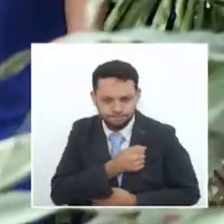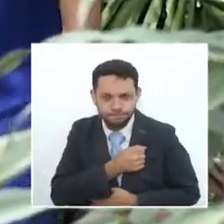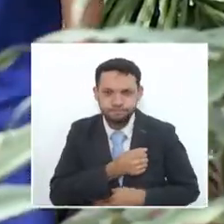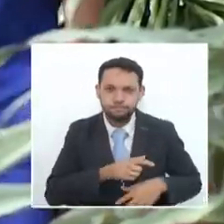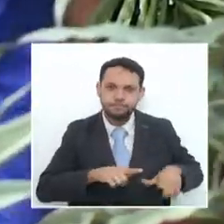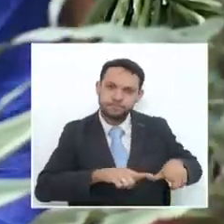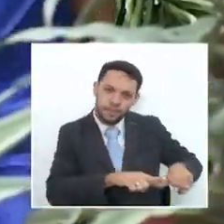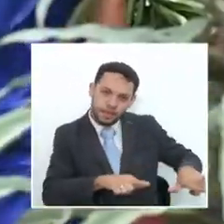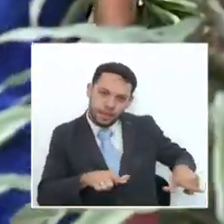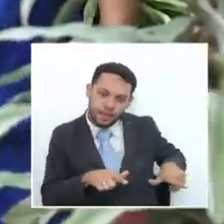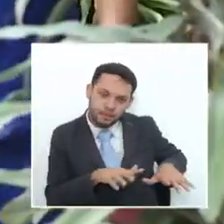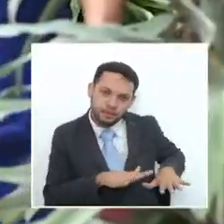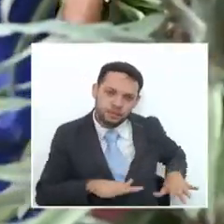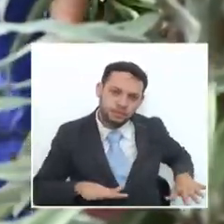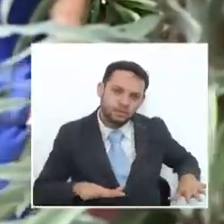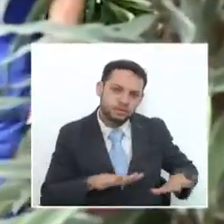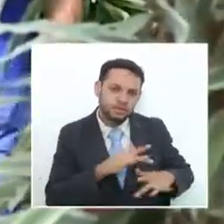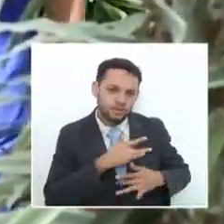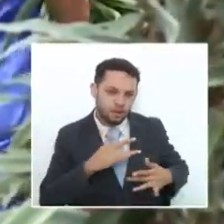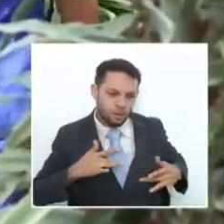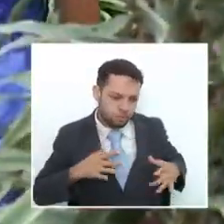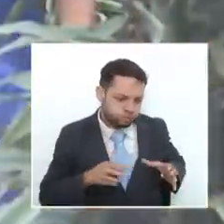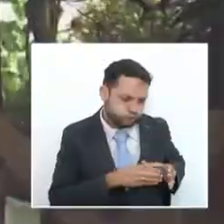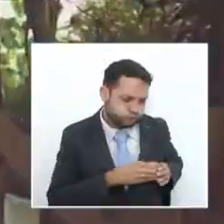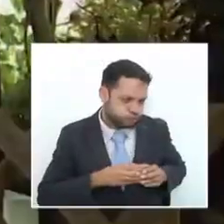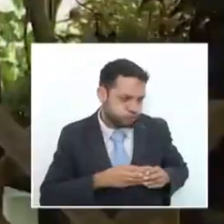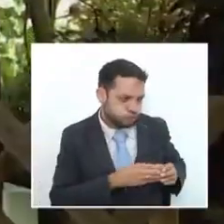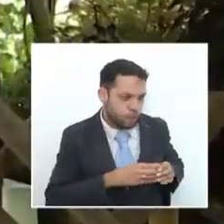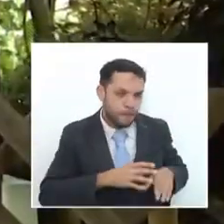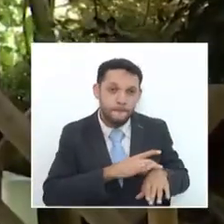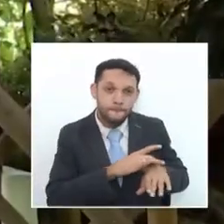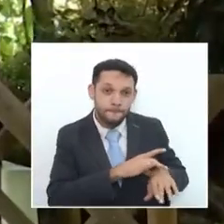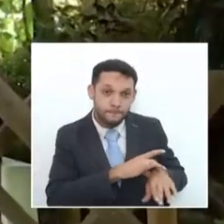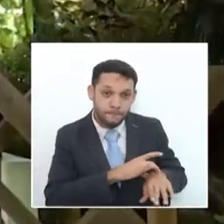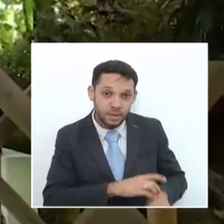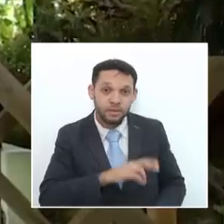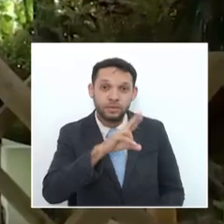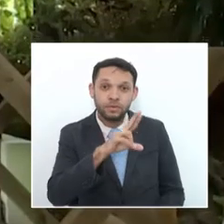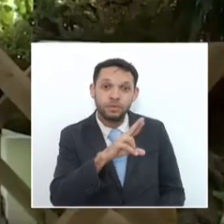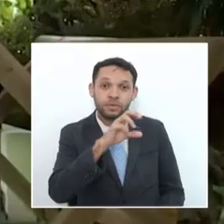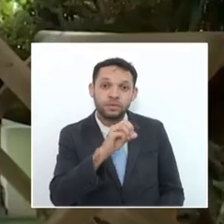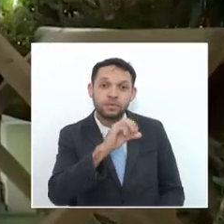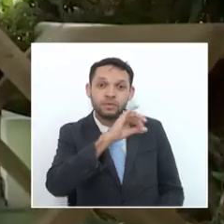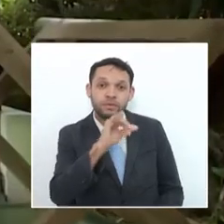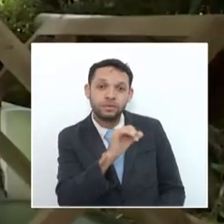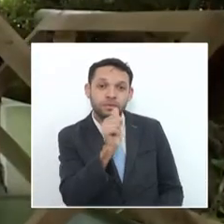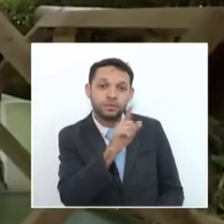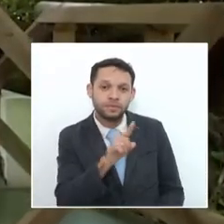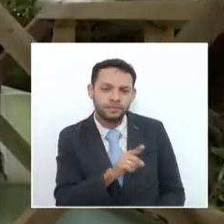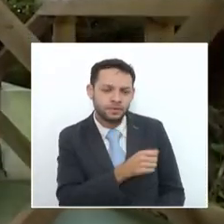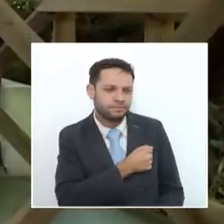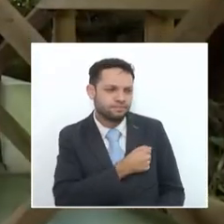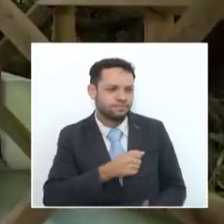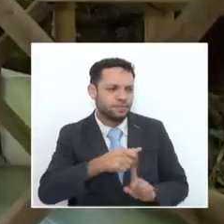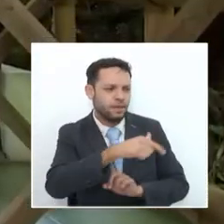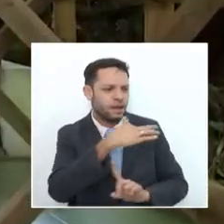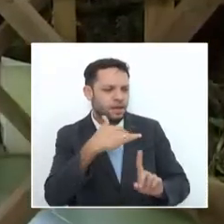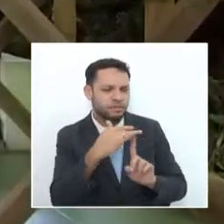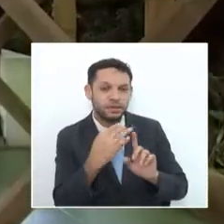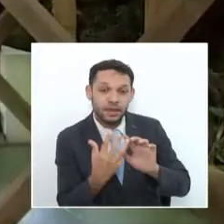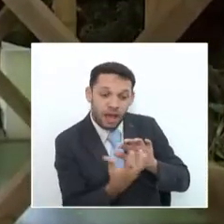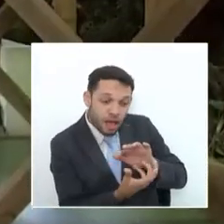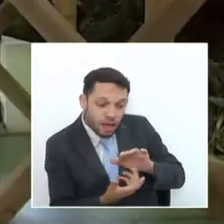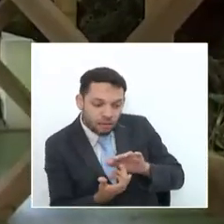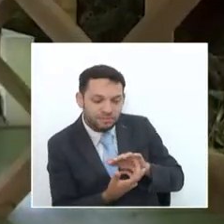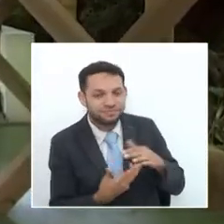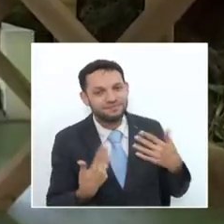de la Salud, amo todo el equipo médico, todo lo que me rodea. Para mí es